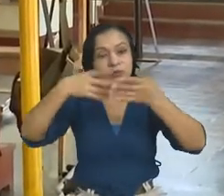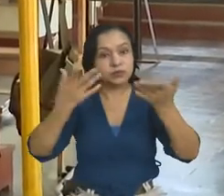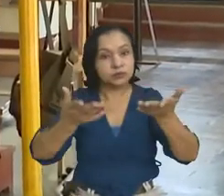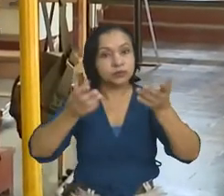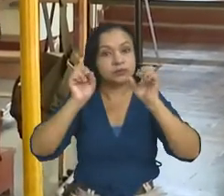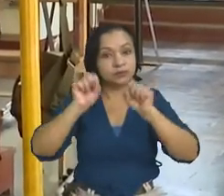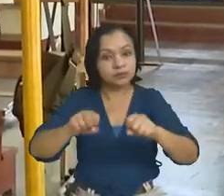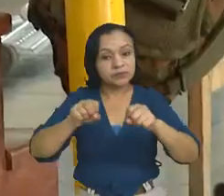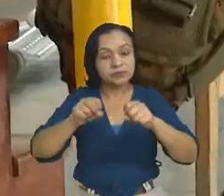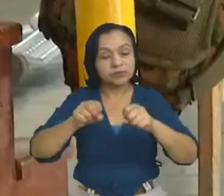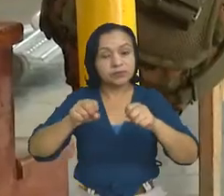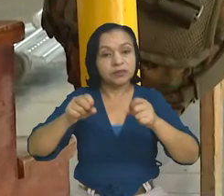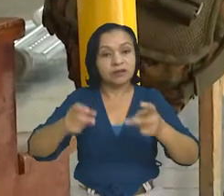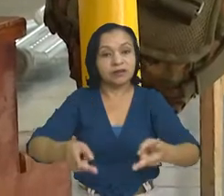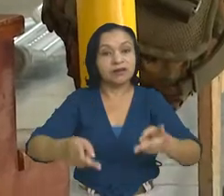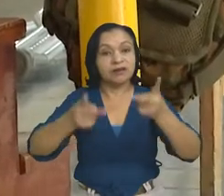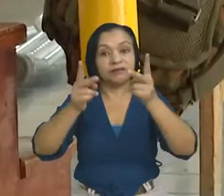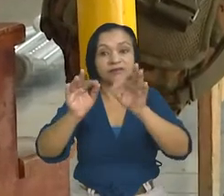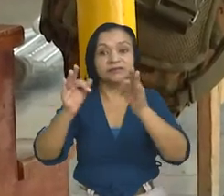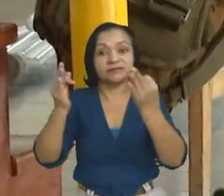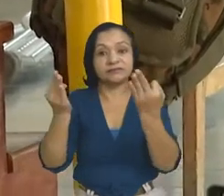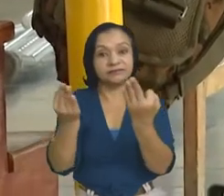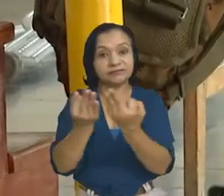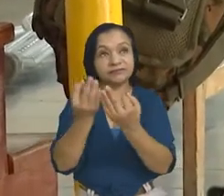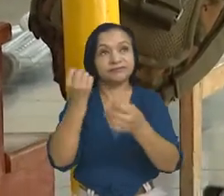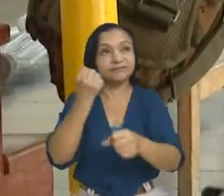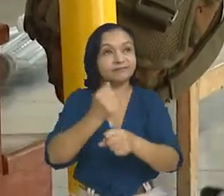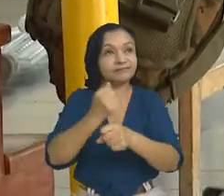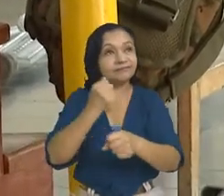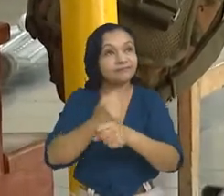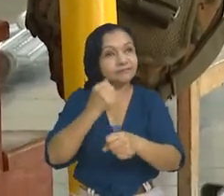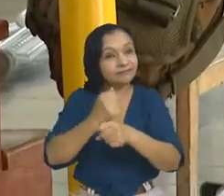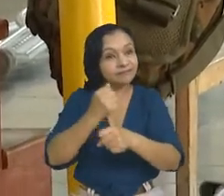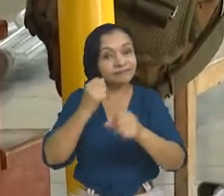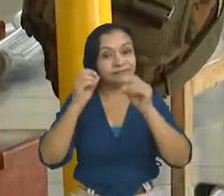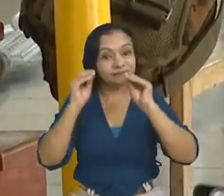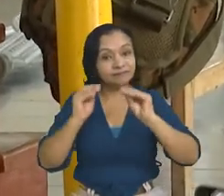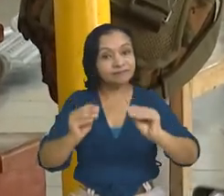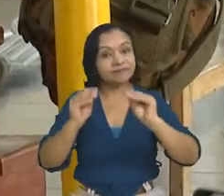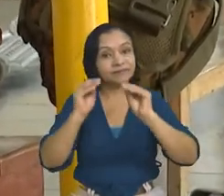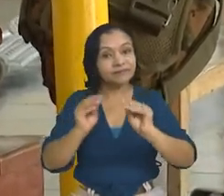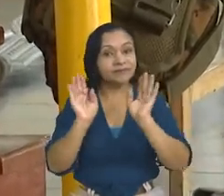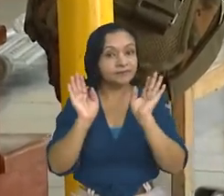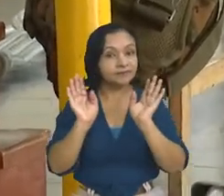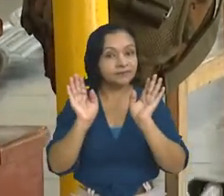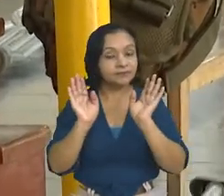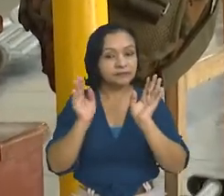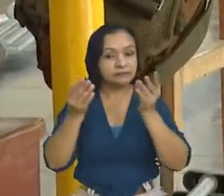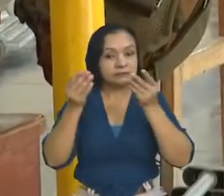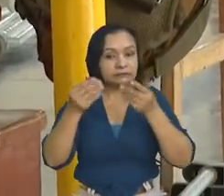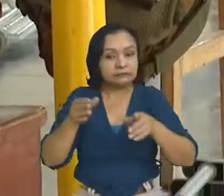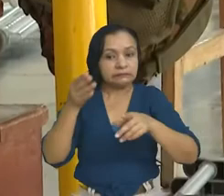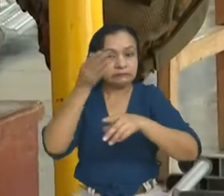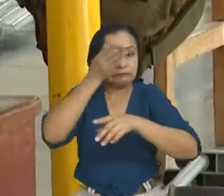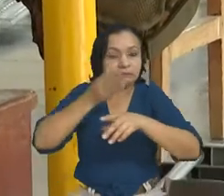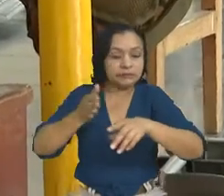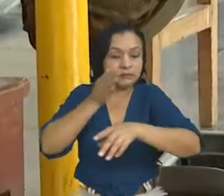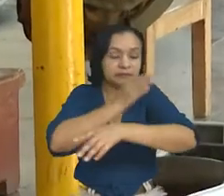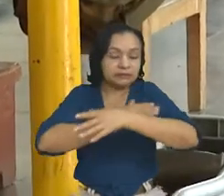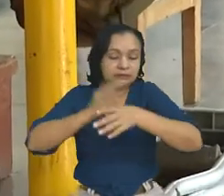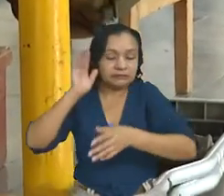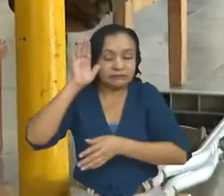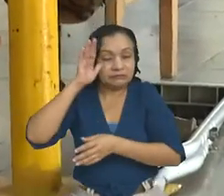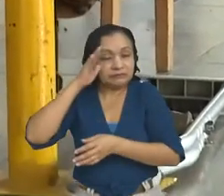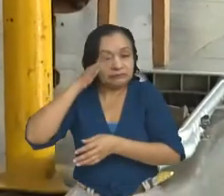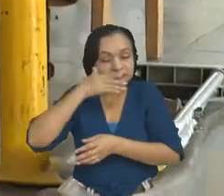poder reincorporarse a la vida de la familia, a la vida laboral, a la vida educativa, que a veces uno, al tener una pérdida, te pones deprimido, te quedas